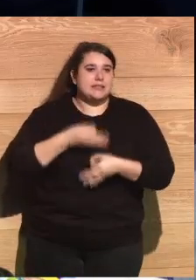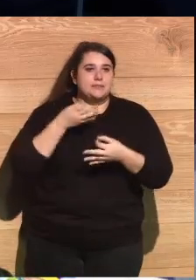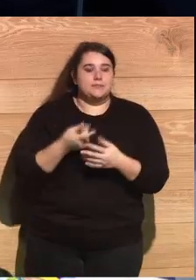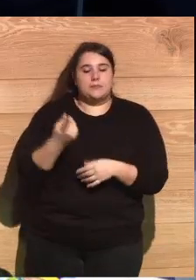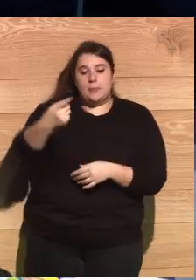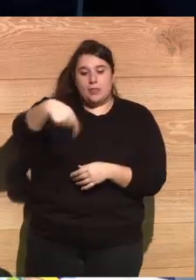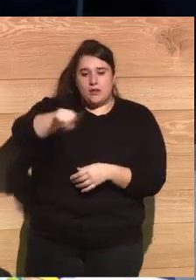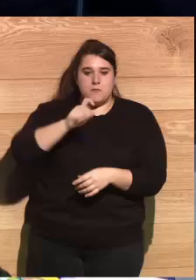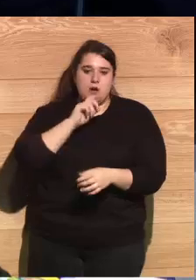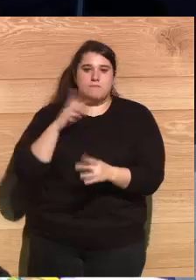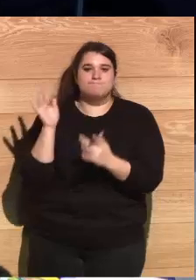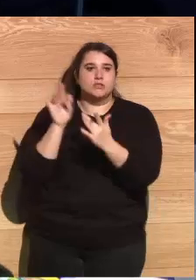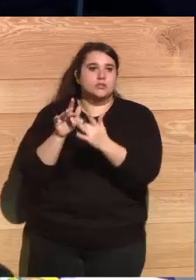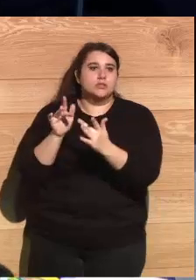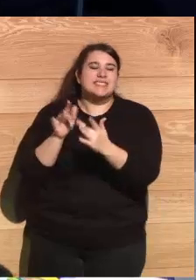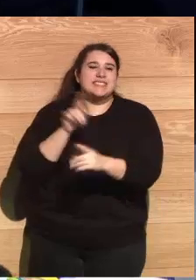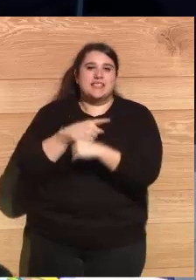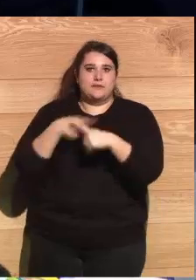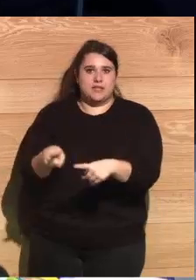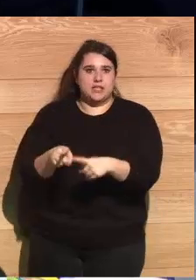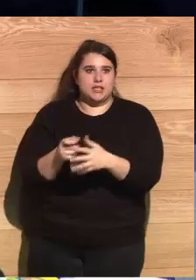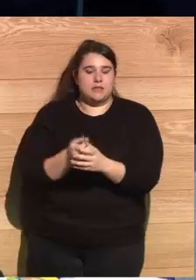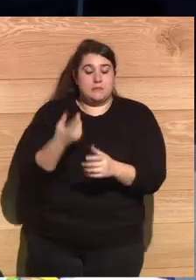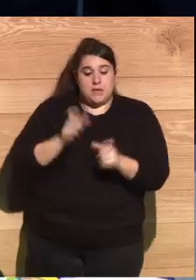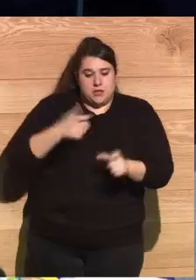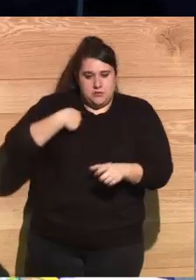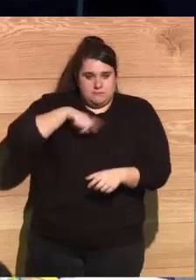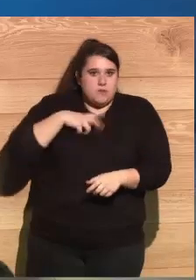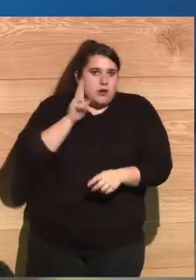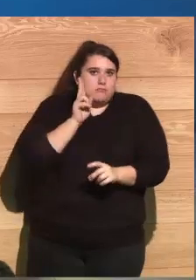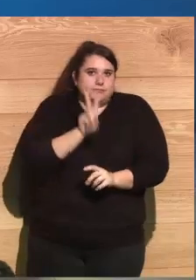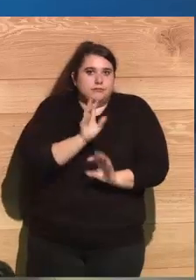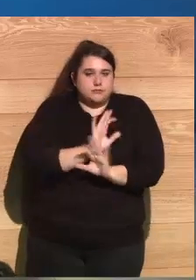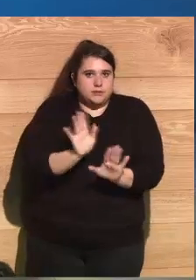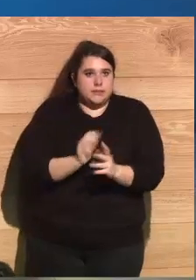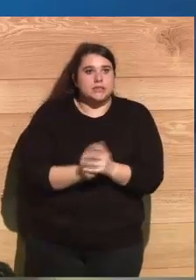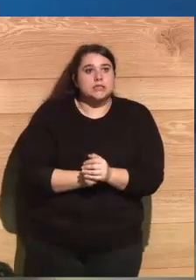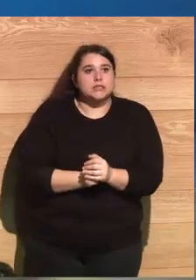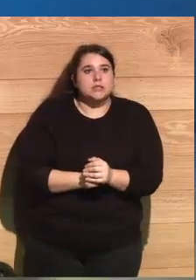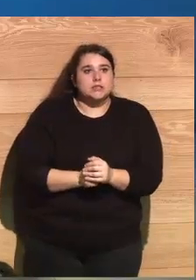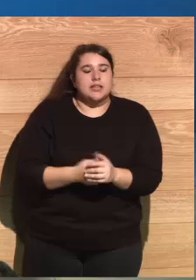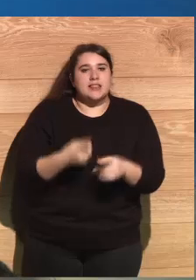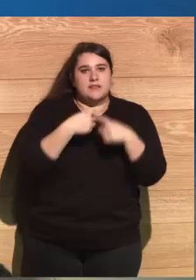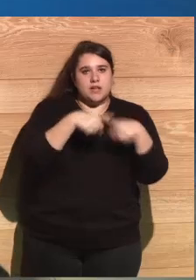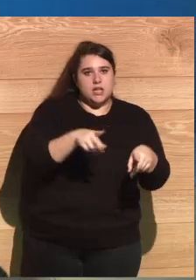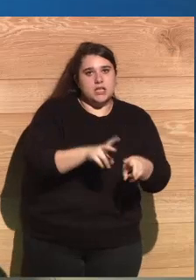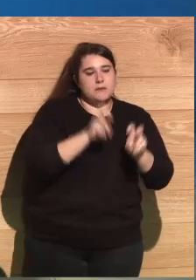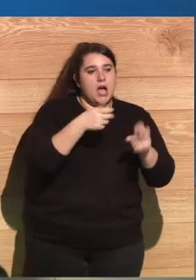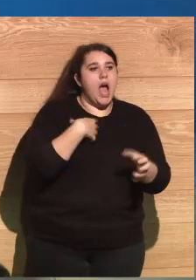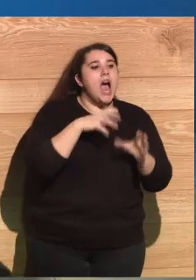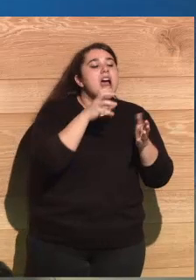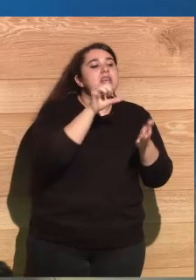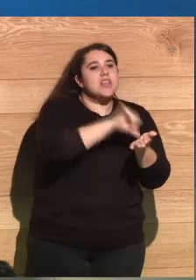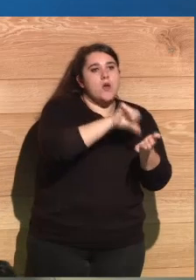otra relación, digamos, la gente que he estado observando a lo largo de los años. Muy diferente a las metrópolis, muy diferente a las grandes